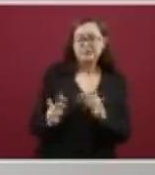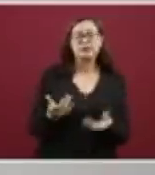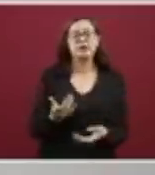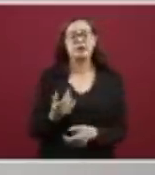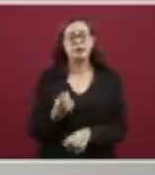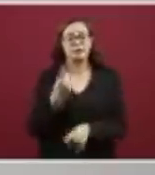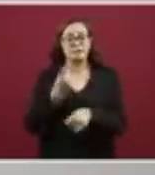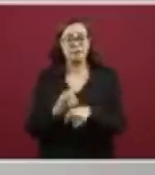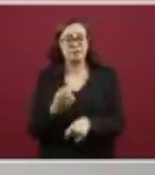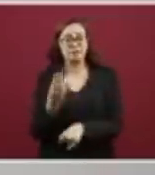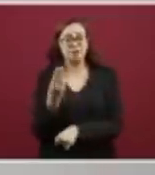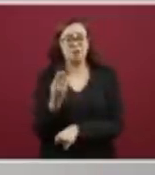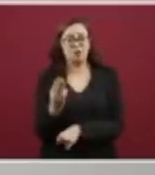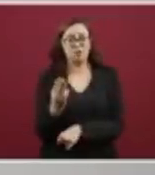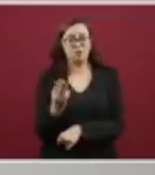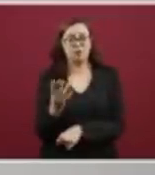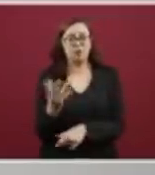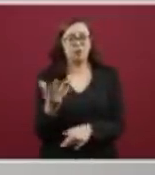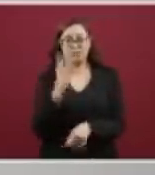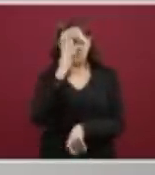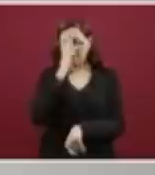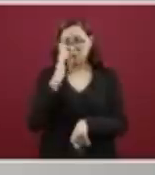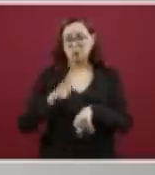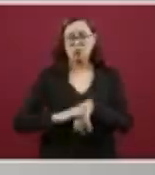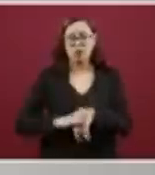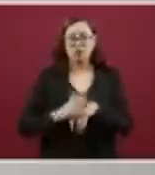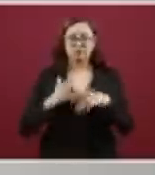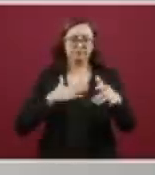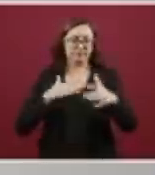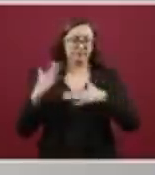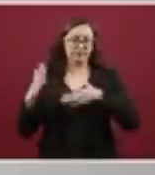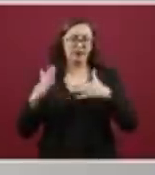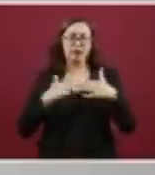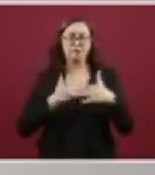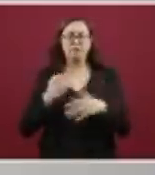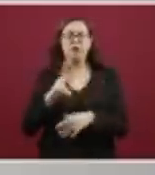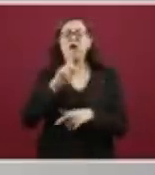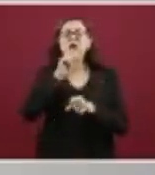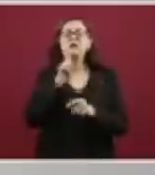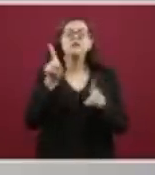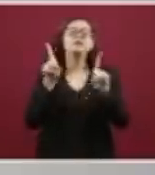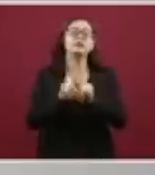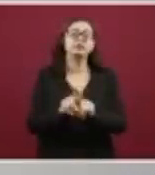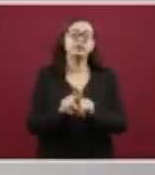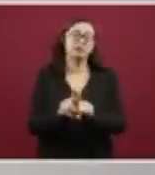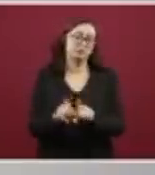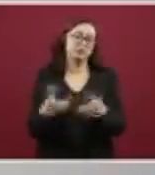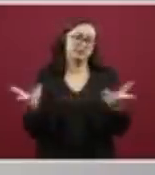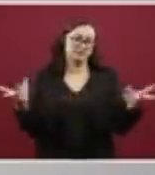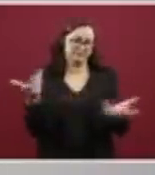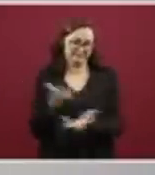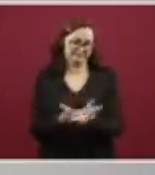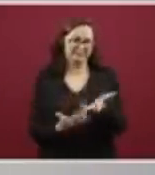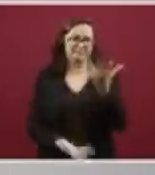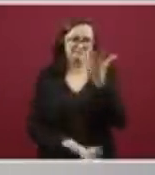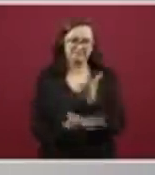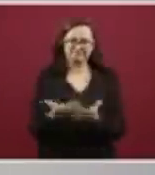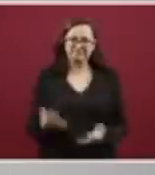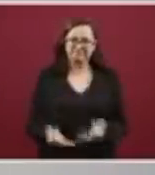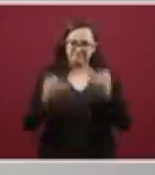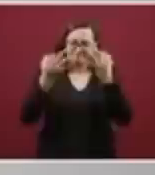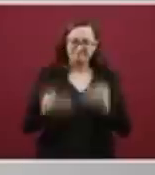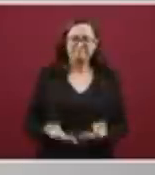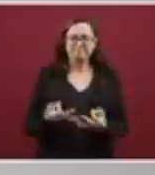no solamente es conmemorado y celebrado, sino hay una acción específica, desde luego, en el